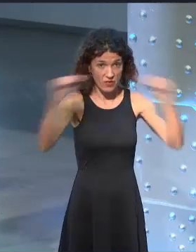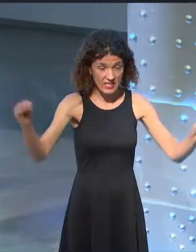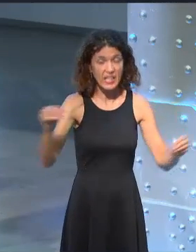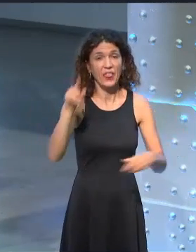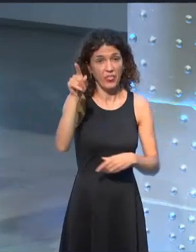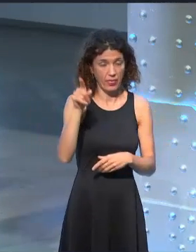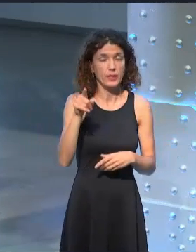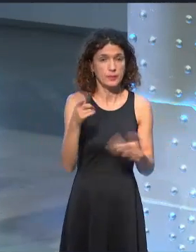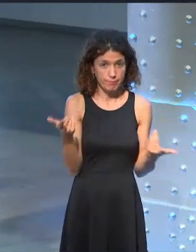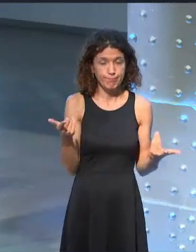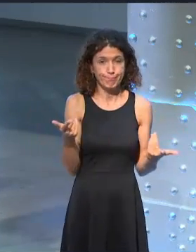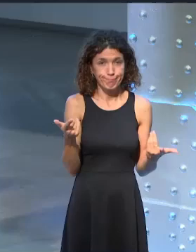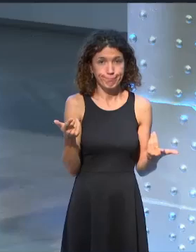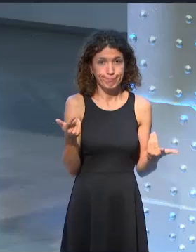de